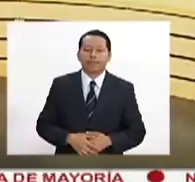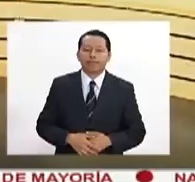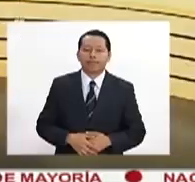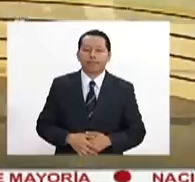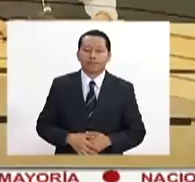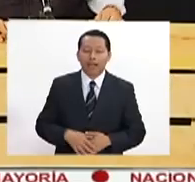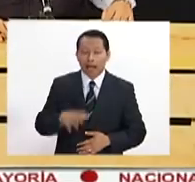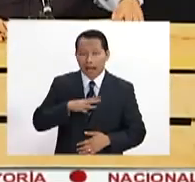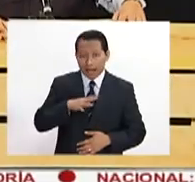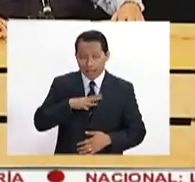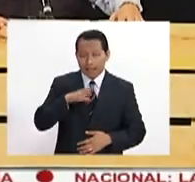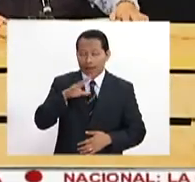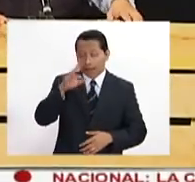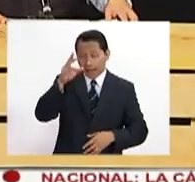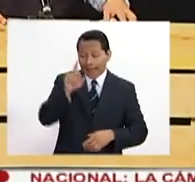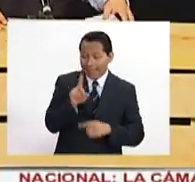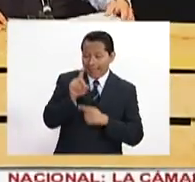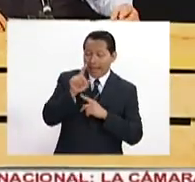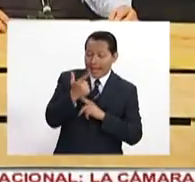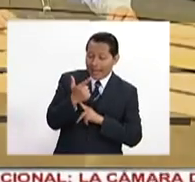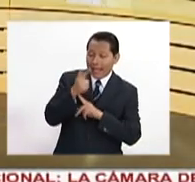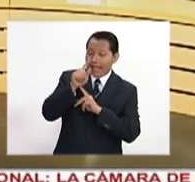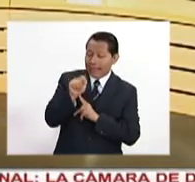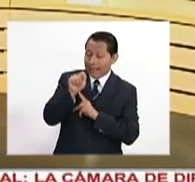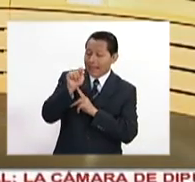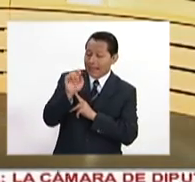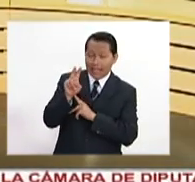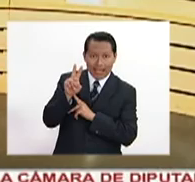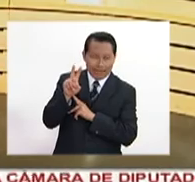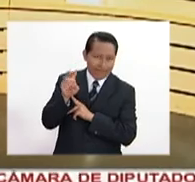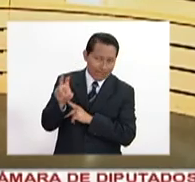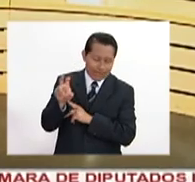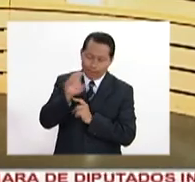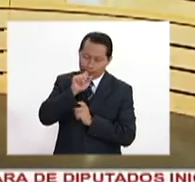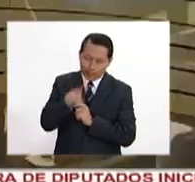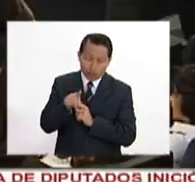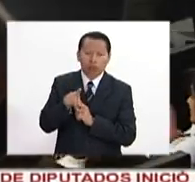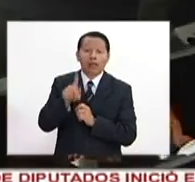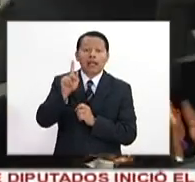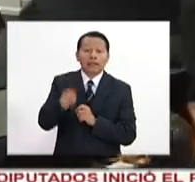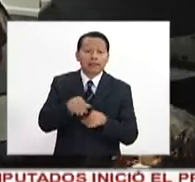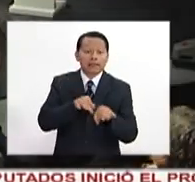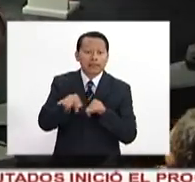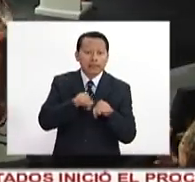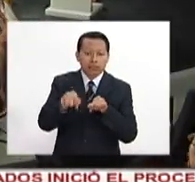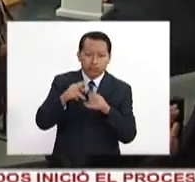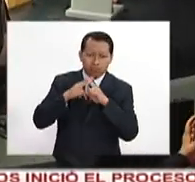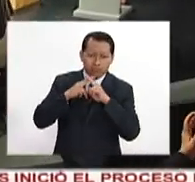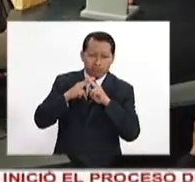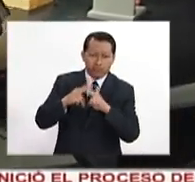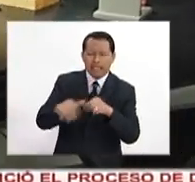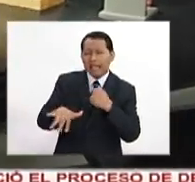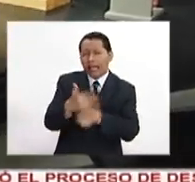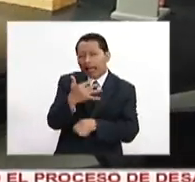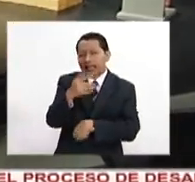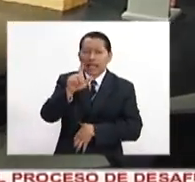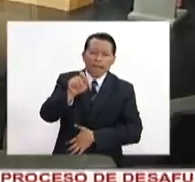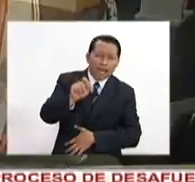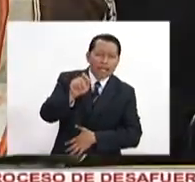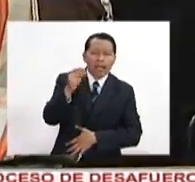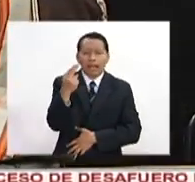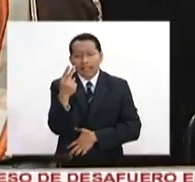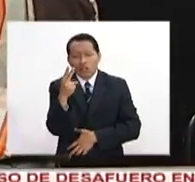La Dirección General de Televisión Educativa reconoció a sus trabajadores que han prestado sus servicios por 15, 20,